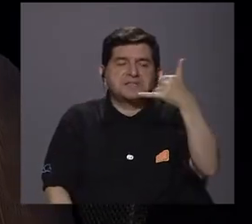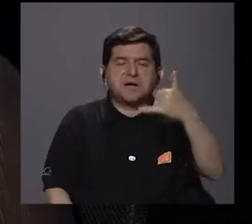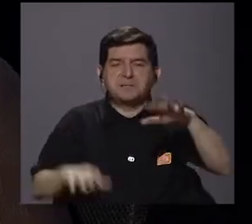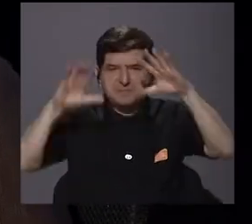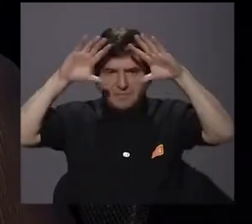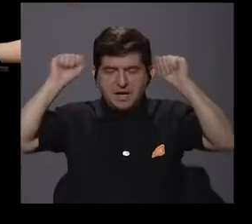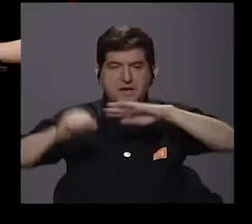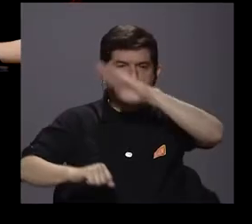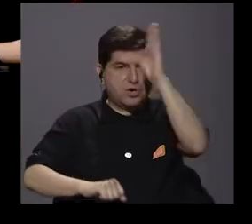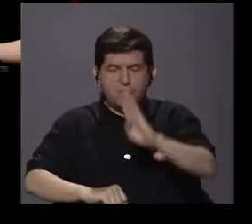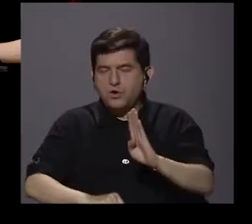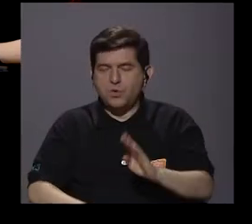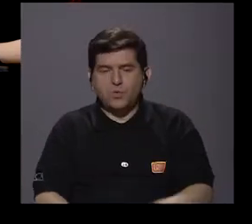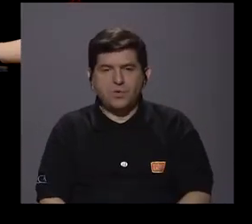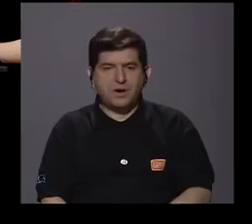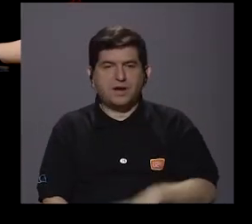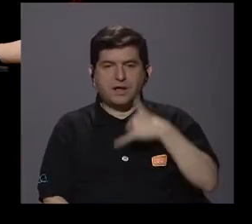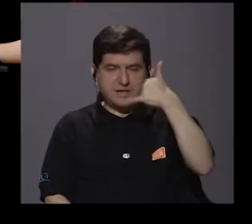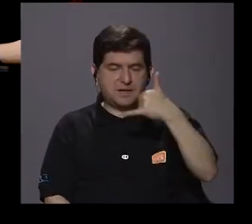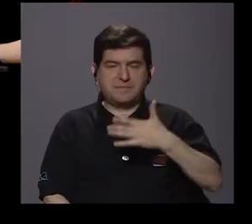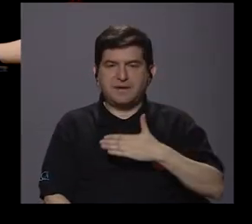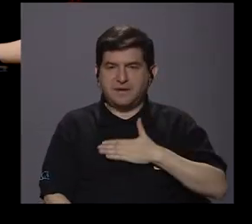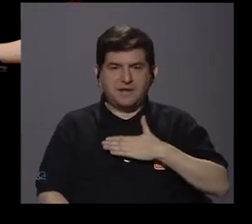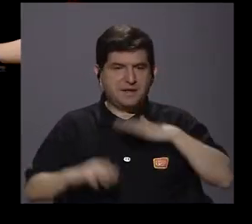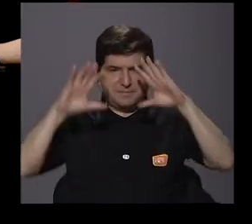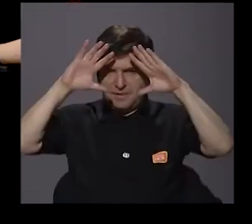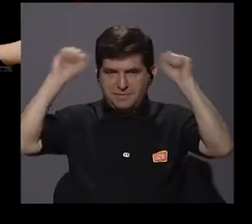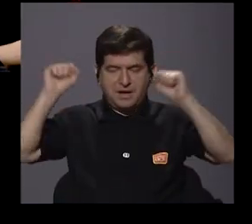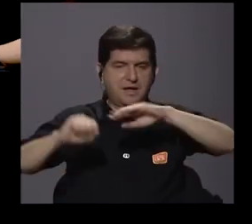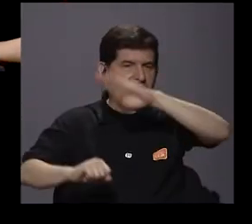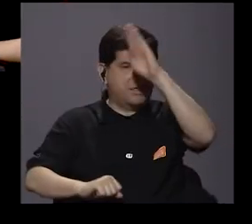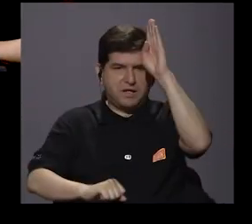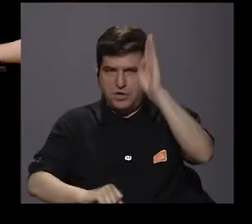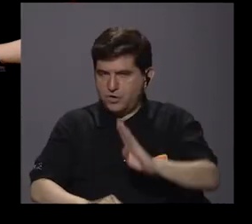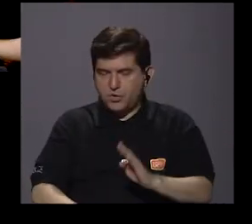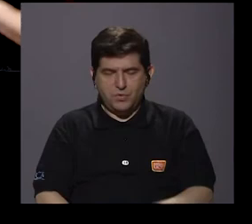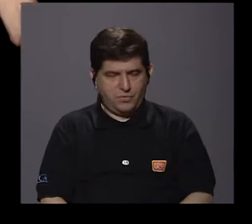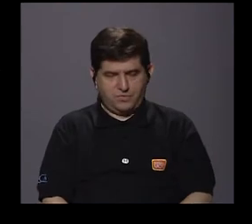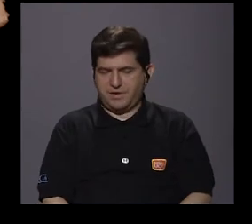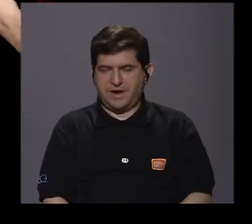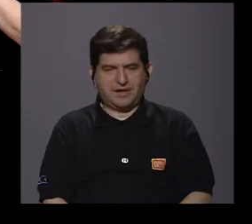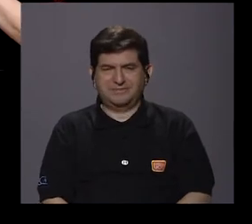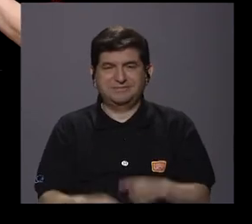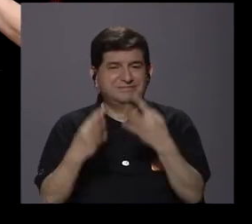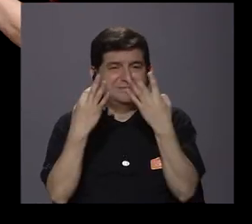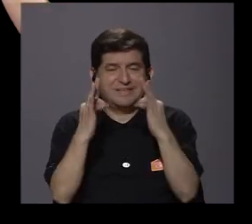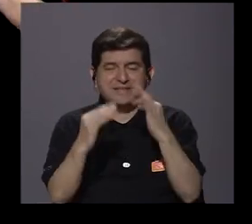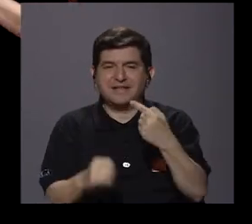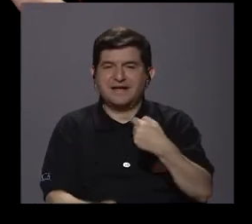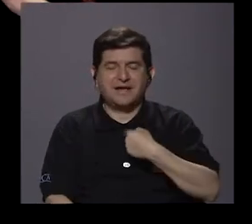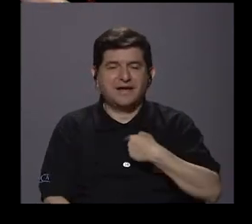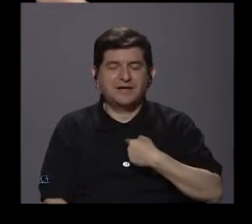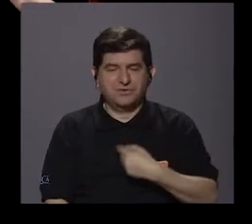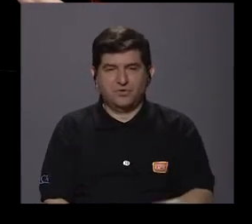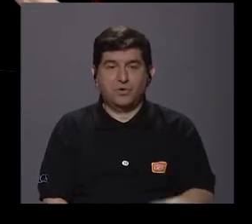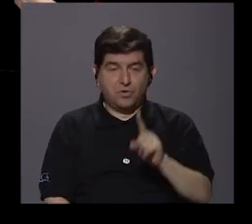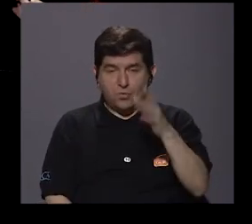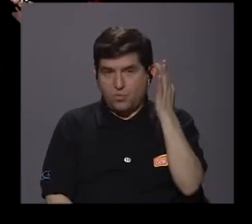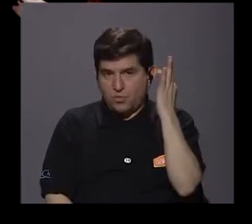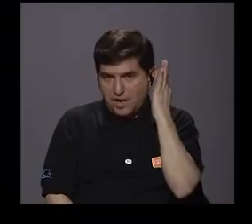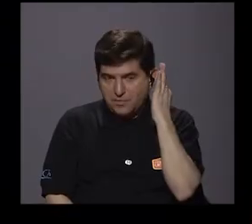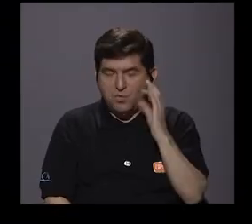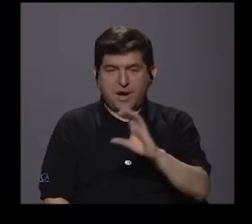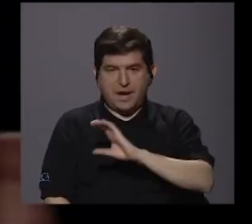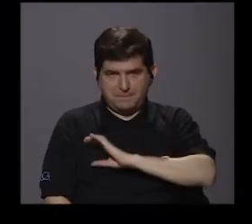embajada. Nunca accedieron a llamar a mi embajada. Nunca accedieron ni siquiera a que estuviera una mujer,